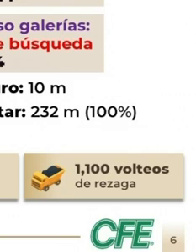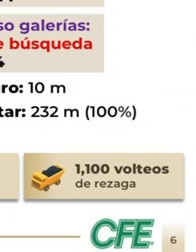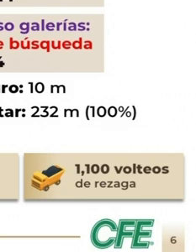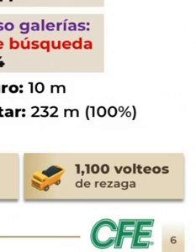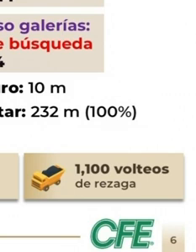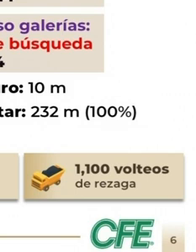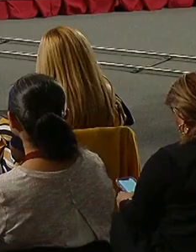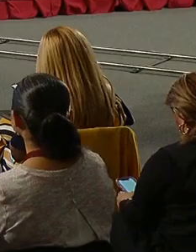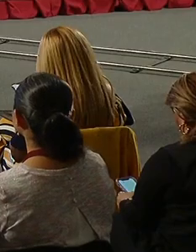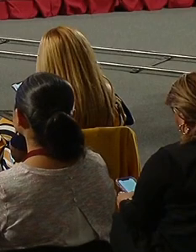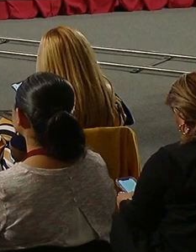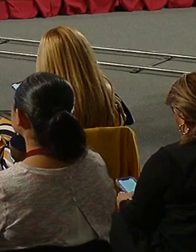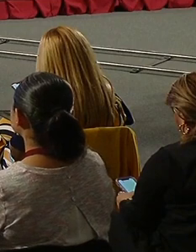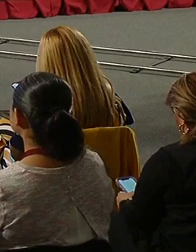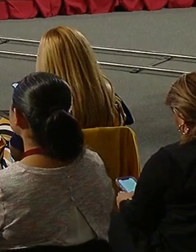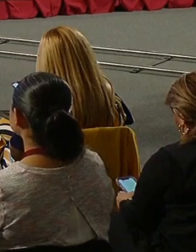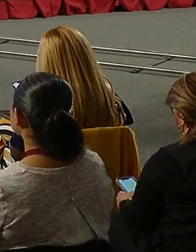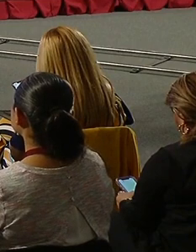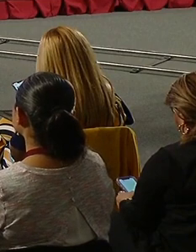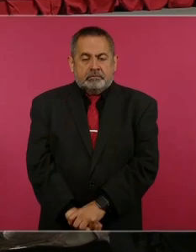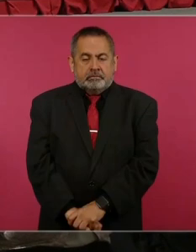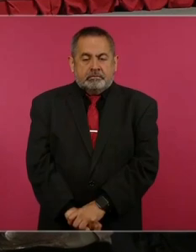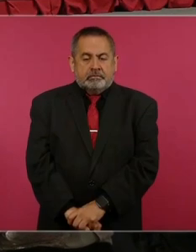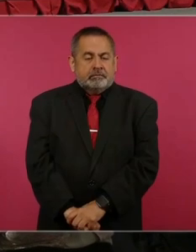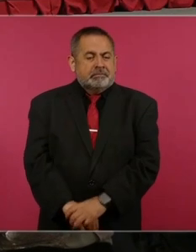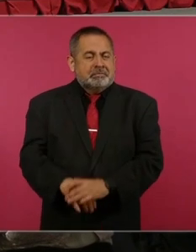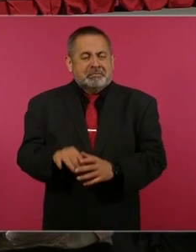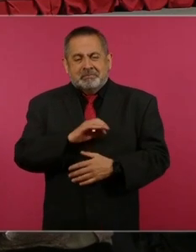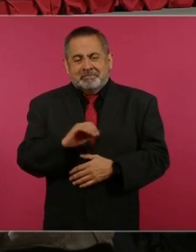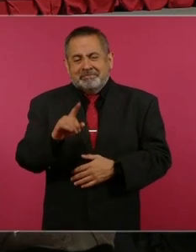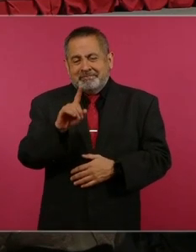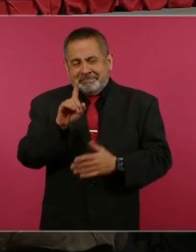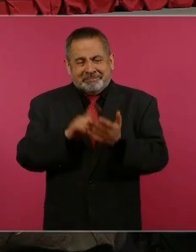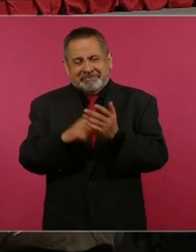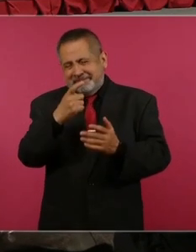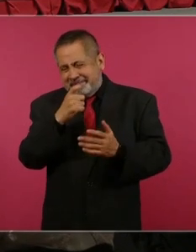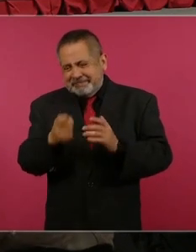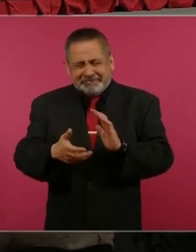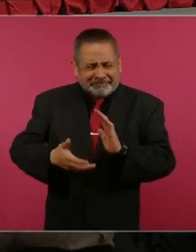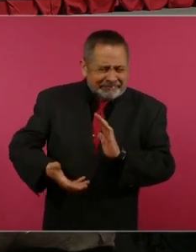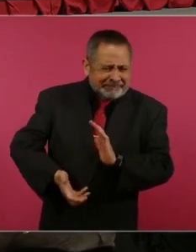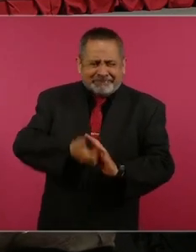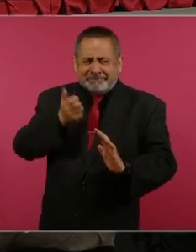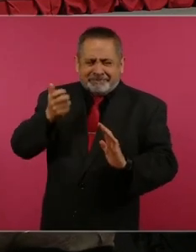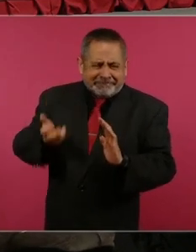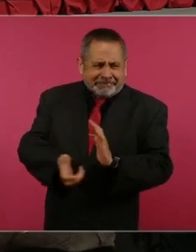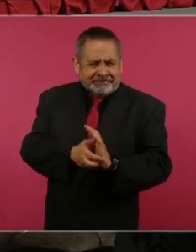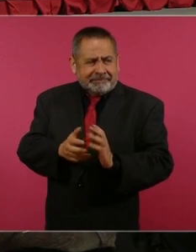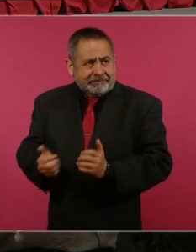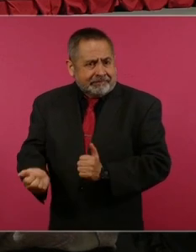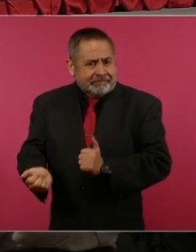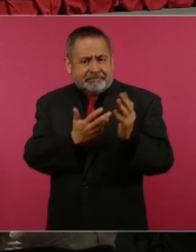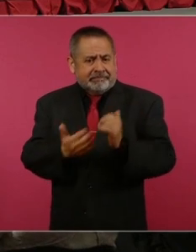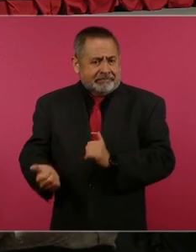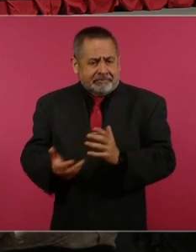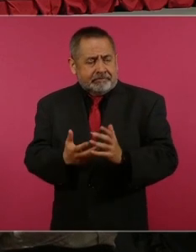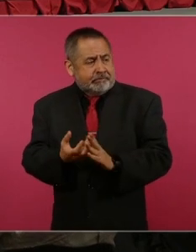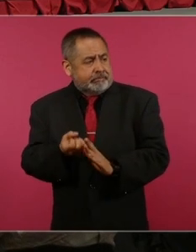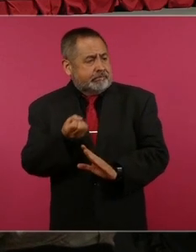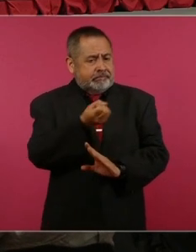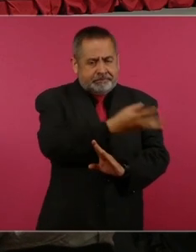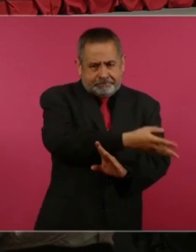material, y eso equivale a utilizar del orden de 1,100 volteos para poder sacar ese material hasta un lugar que le